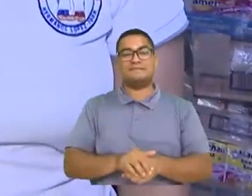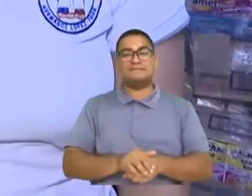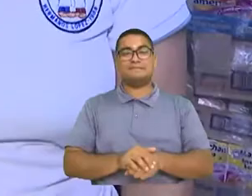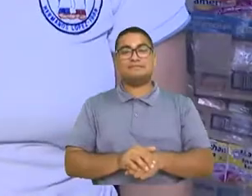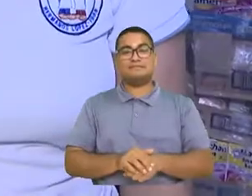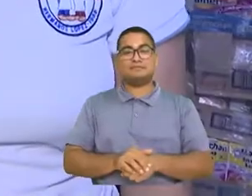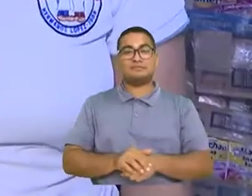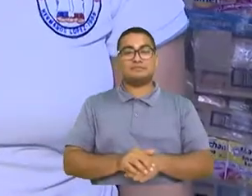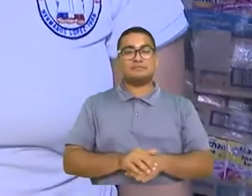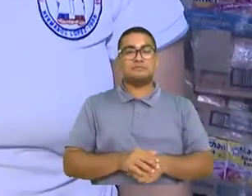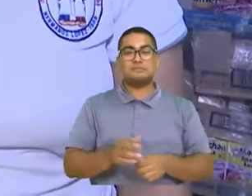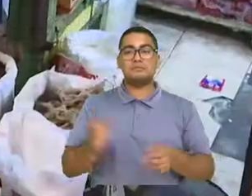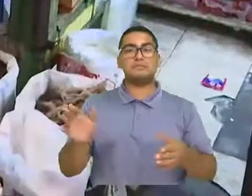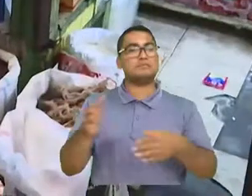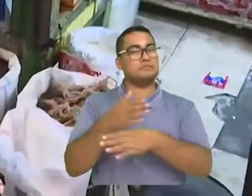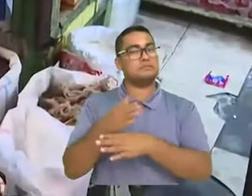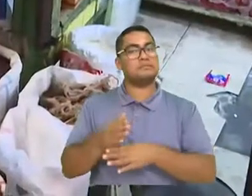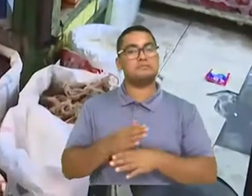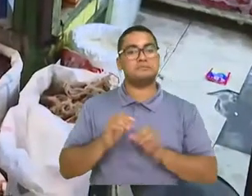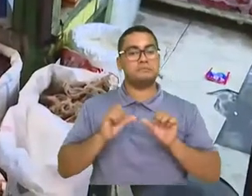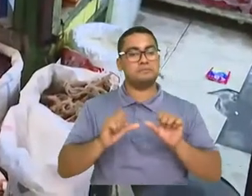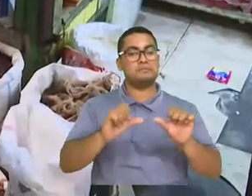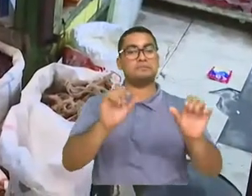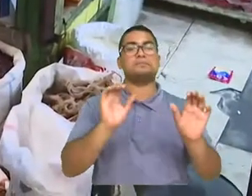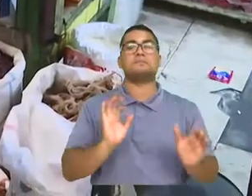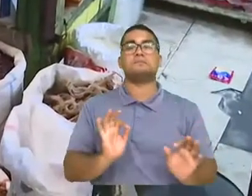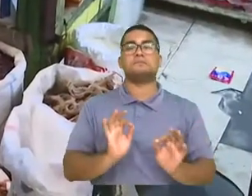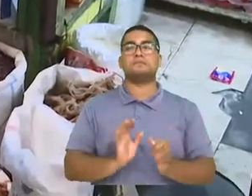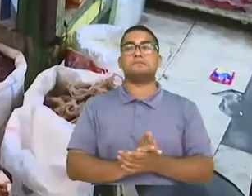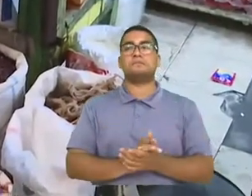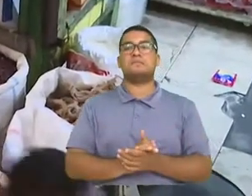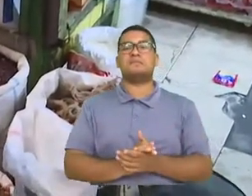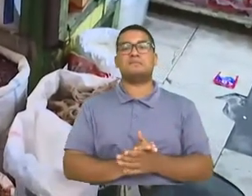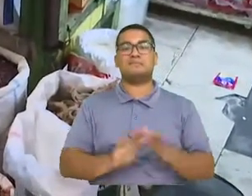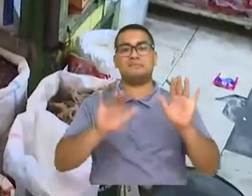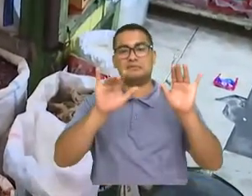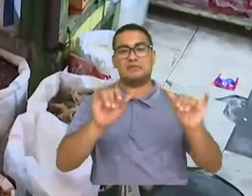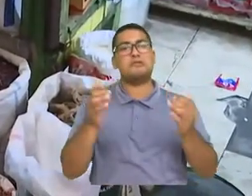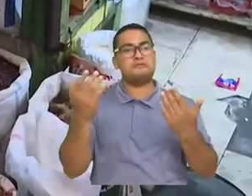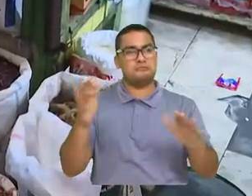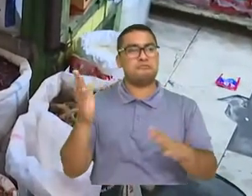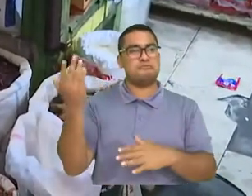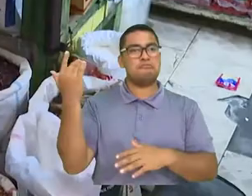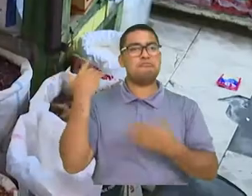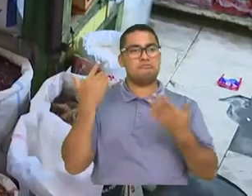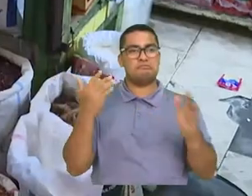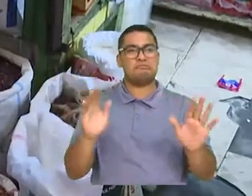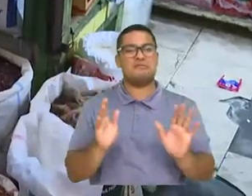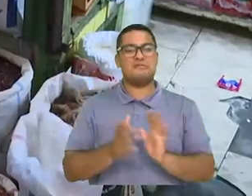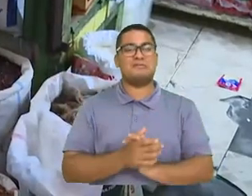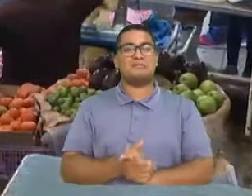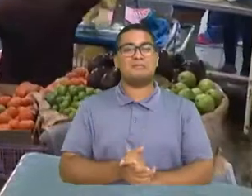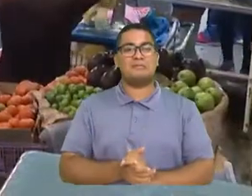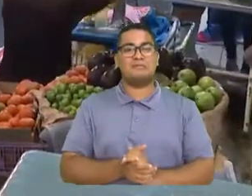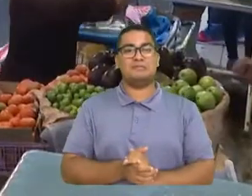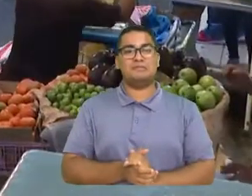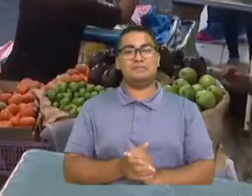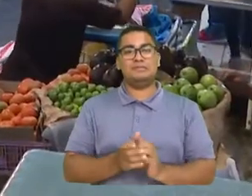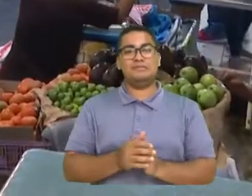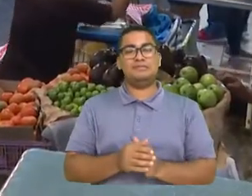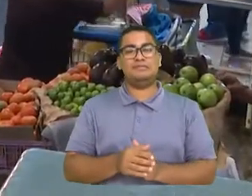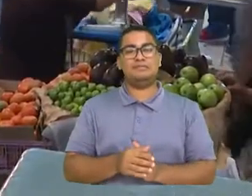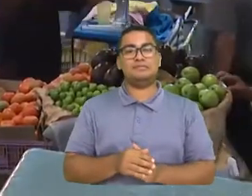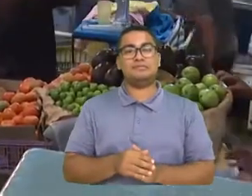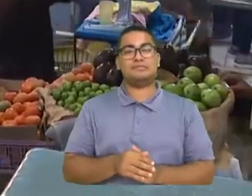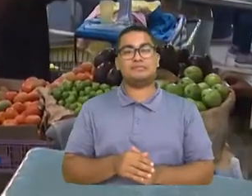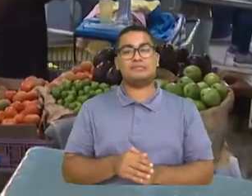¿Esos precios se han mantenido? Sí, ya tienen rato de estar así. O sea que hay una estabilidad en estos precios.